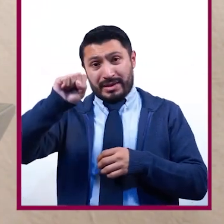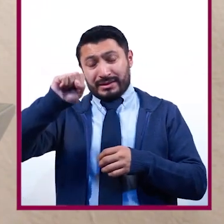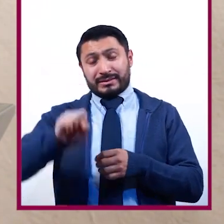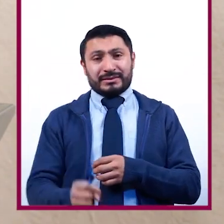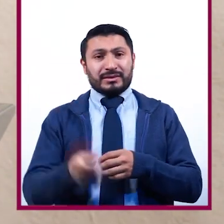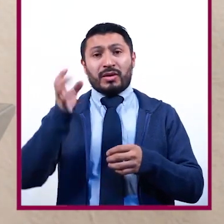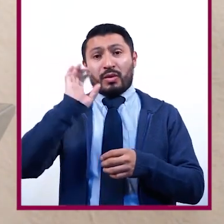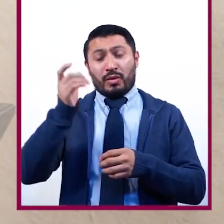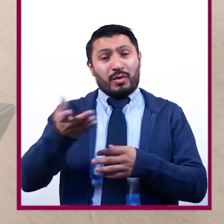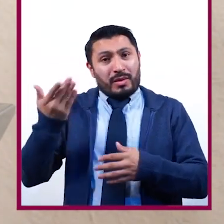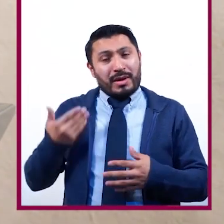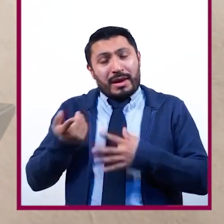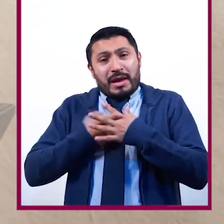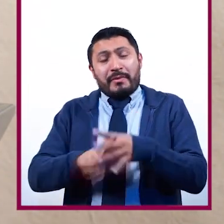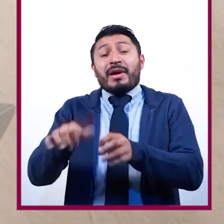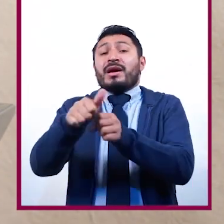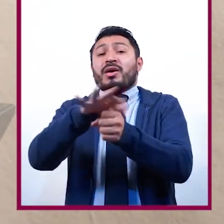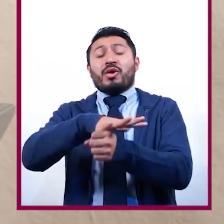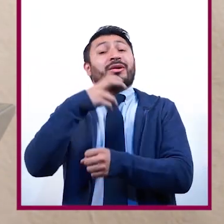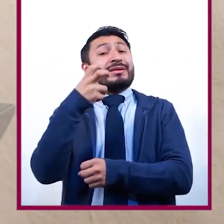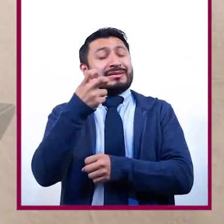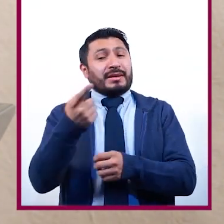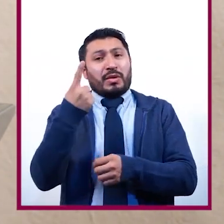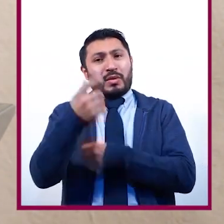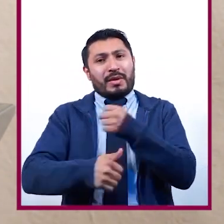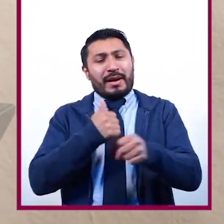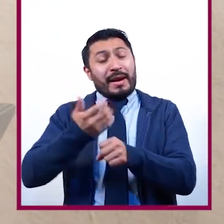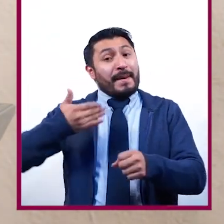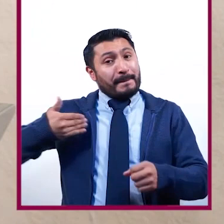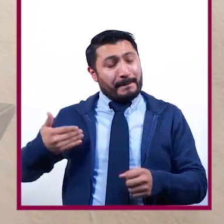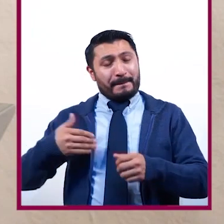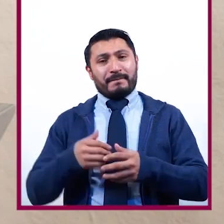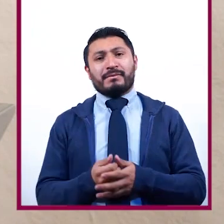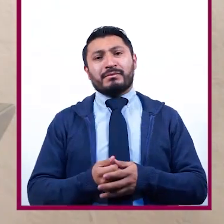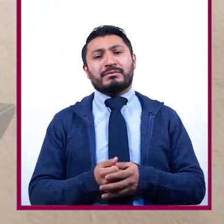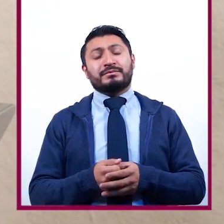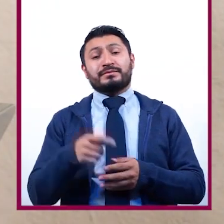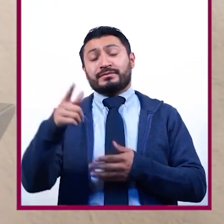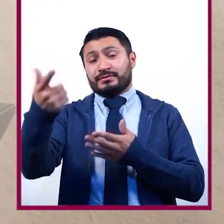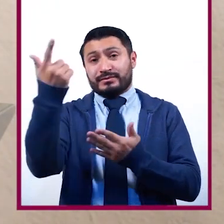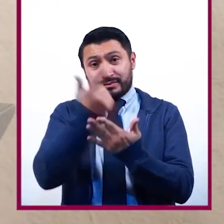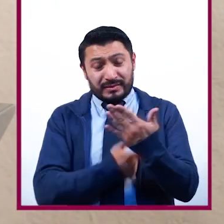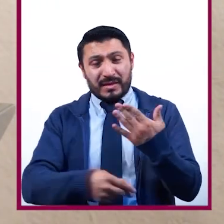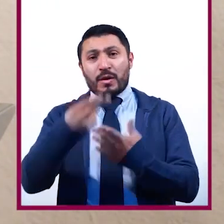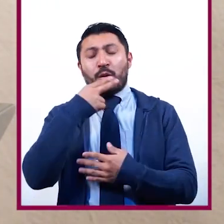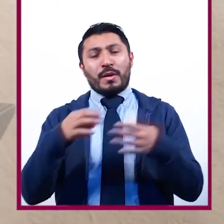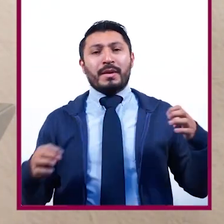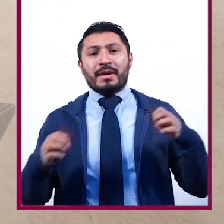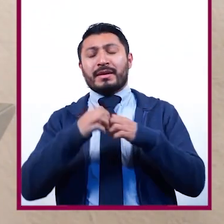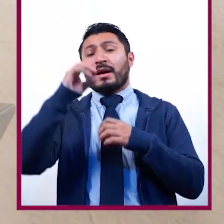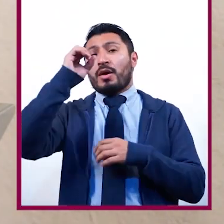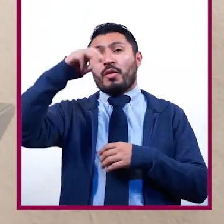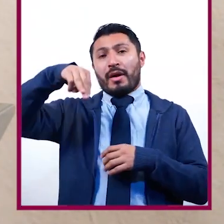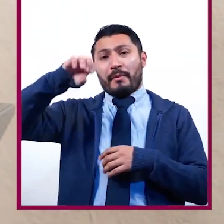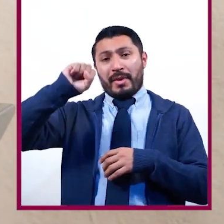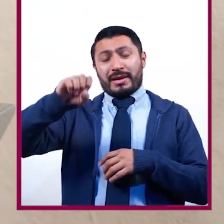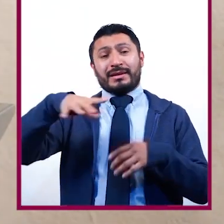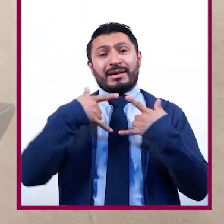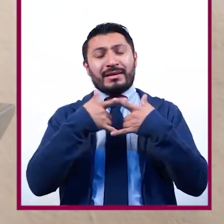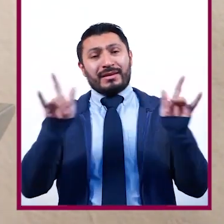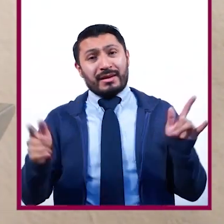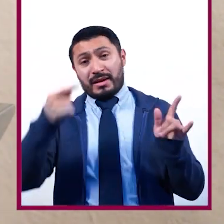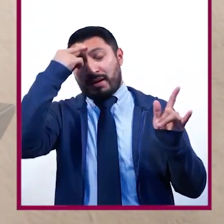la OMS desde que comenzara el brote de esta enfermedad hace un año. La lista de uso de emergencias de la